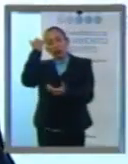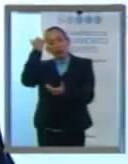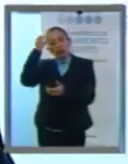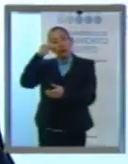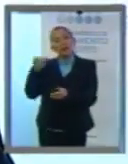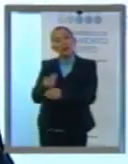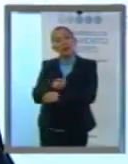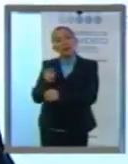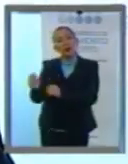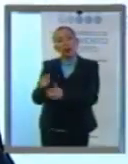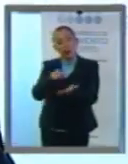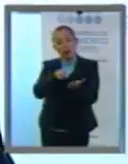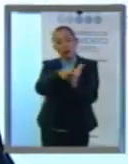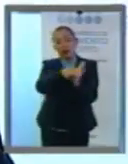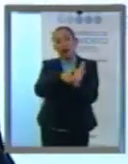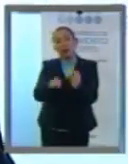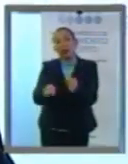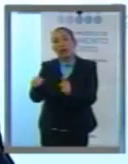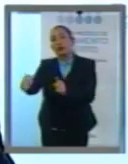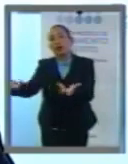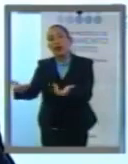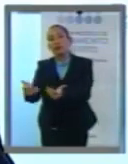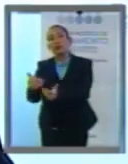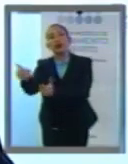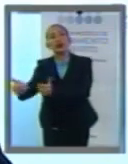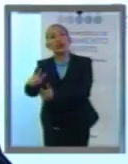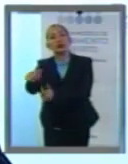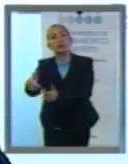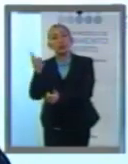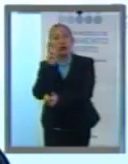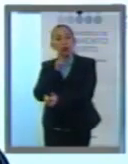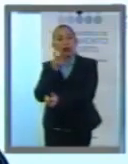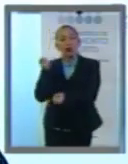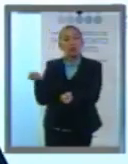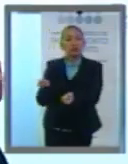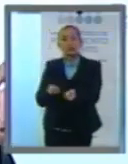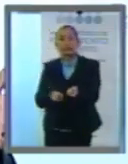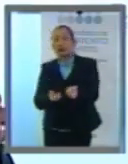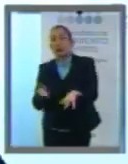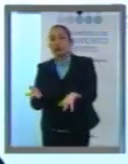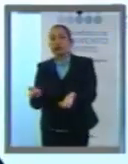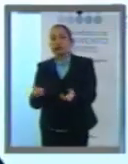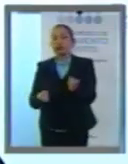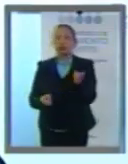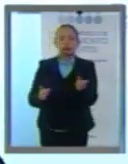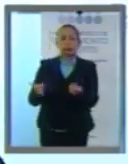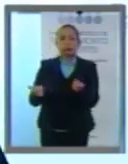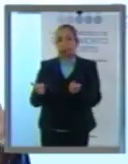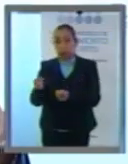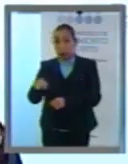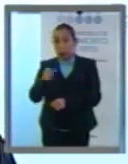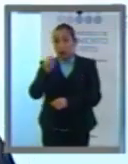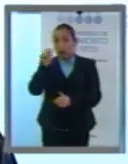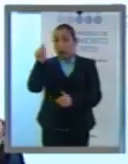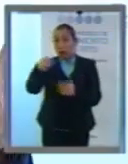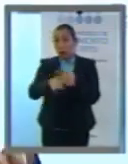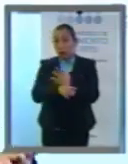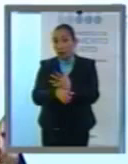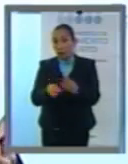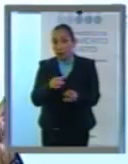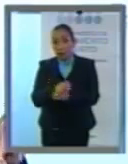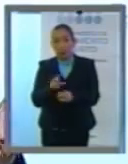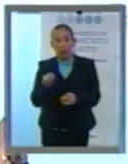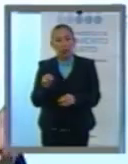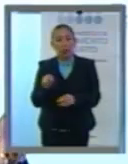cómo se van a actuar los actores conforme a esas normas y reglas. Y francamente, algo que no